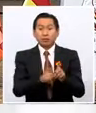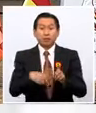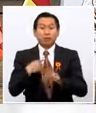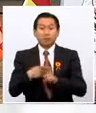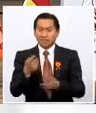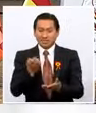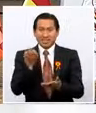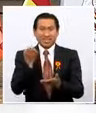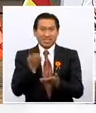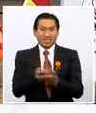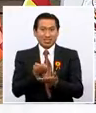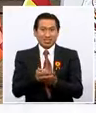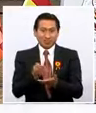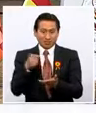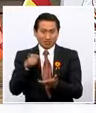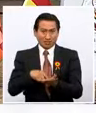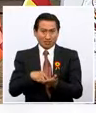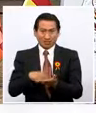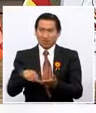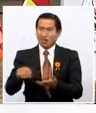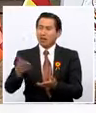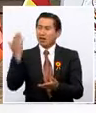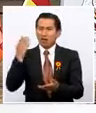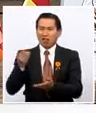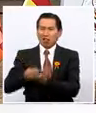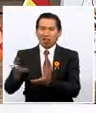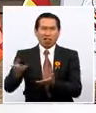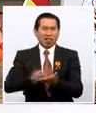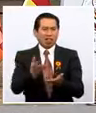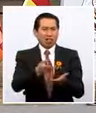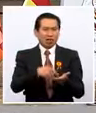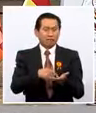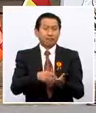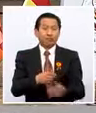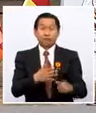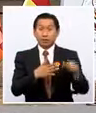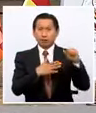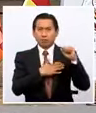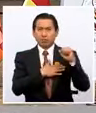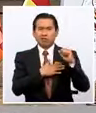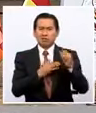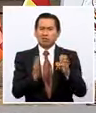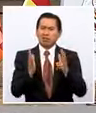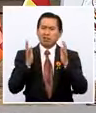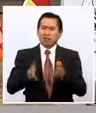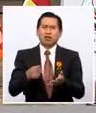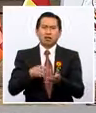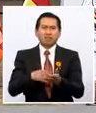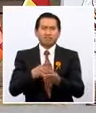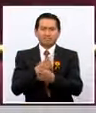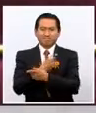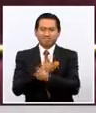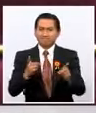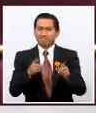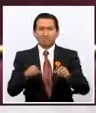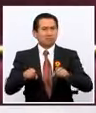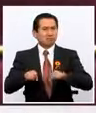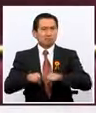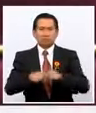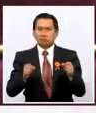economía marcada por el despilfarro el más nos dejó una democracia destruida